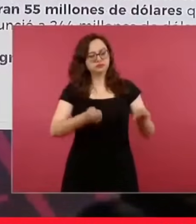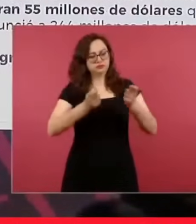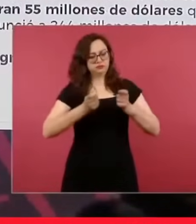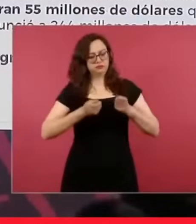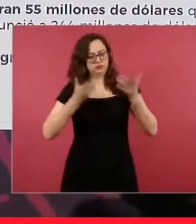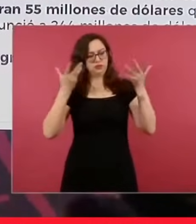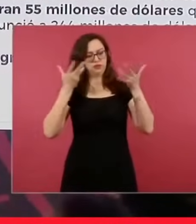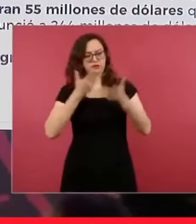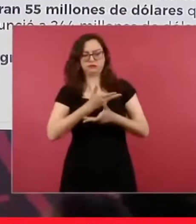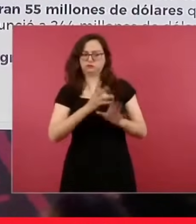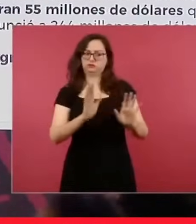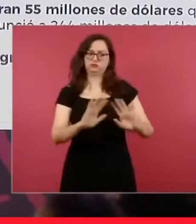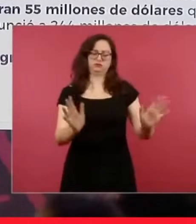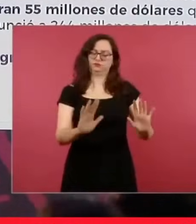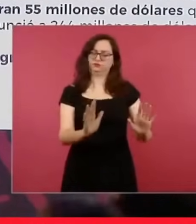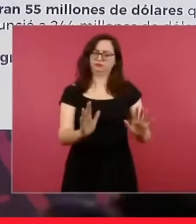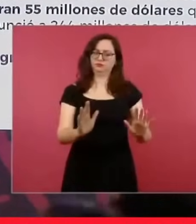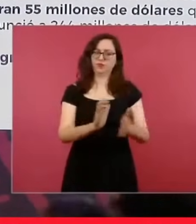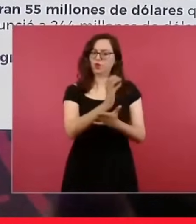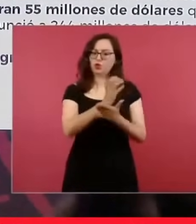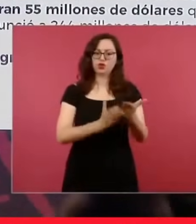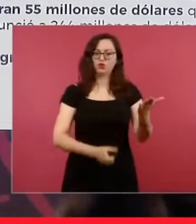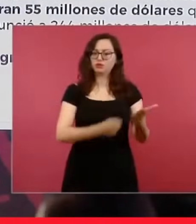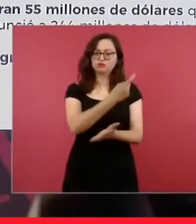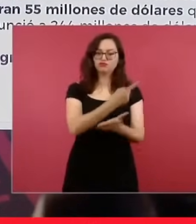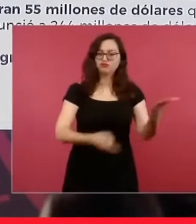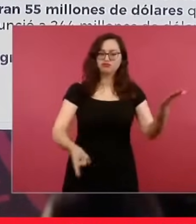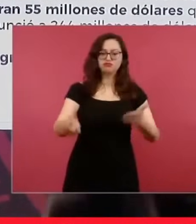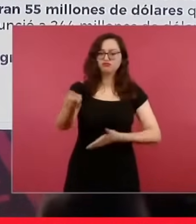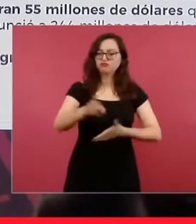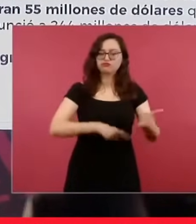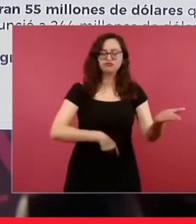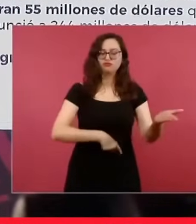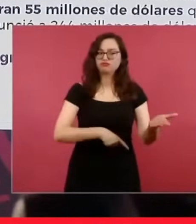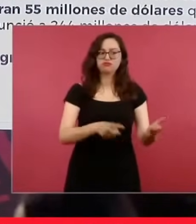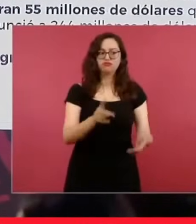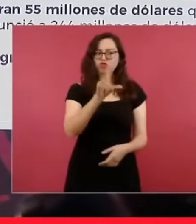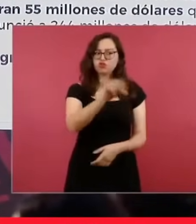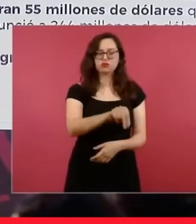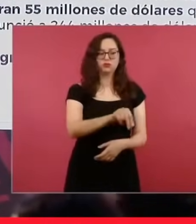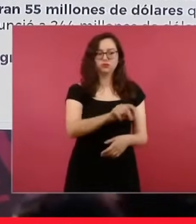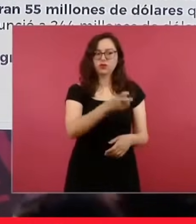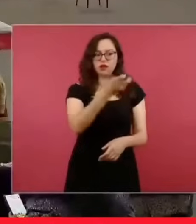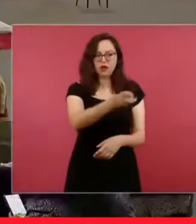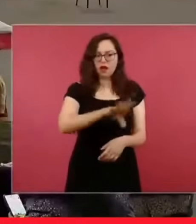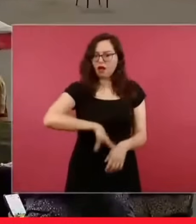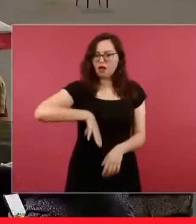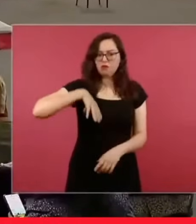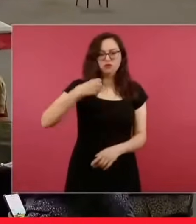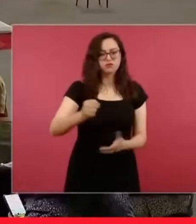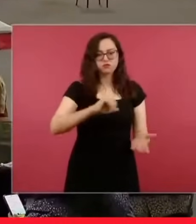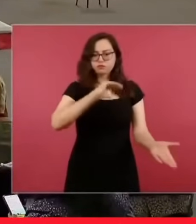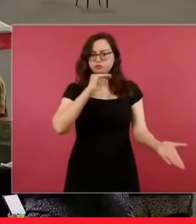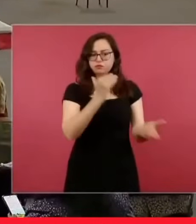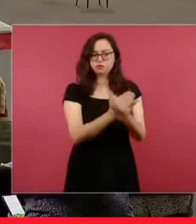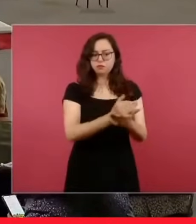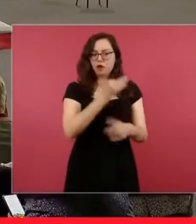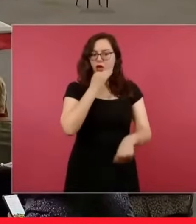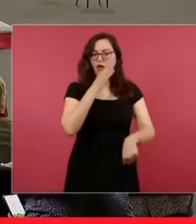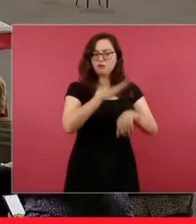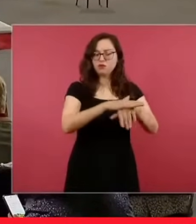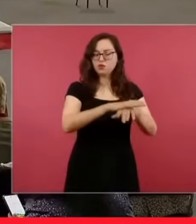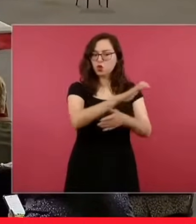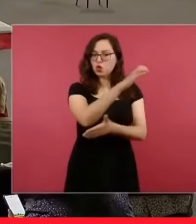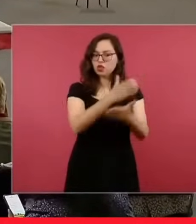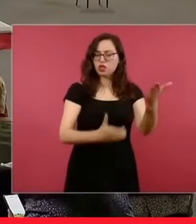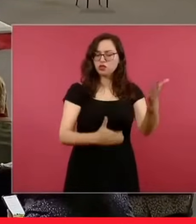se le notificó a la empresa nuestra intención de concluir el contrato. El 30 de